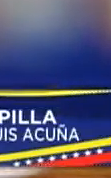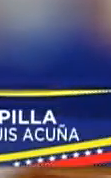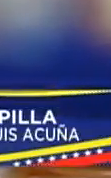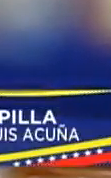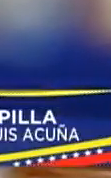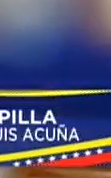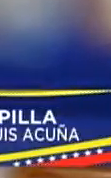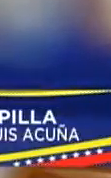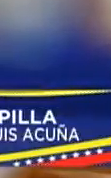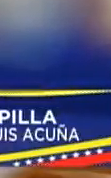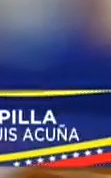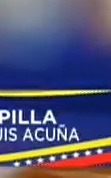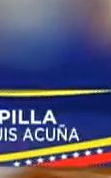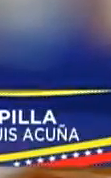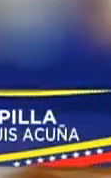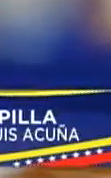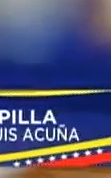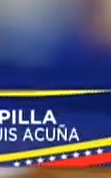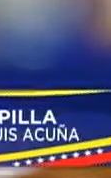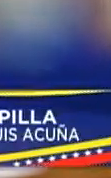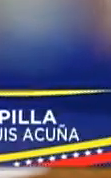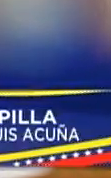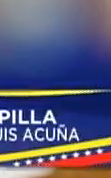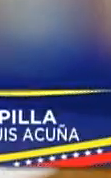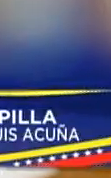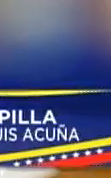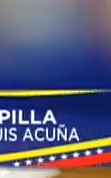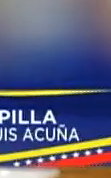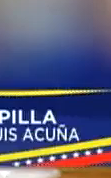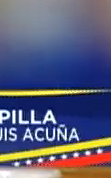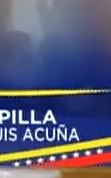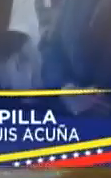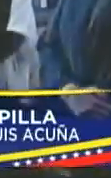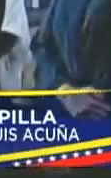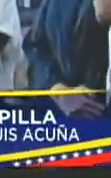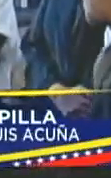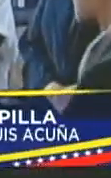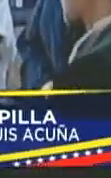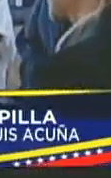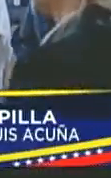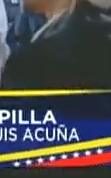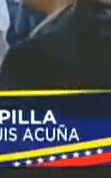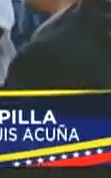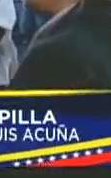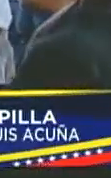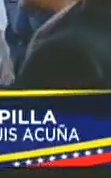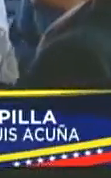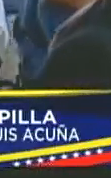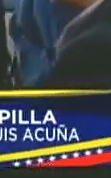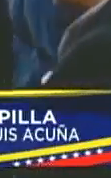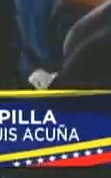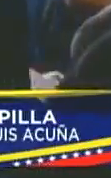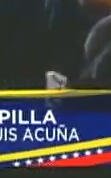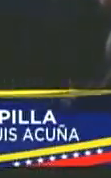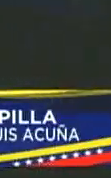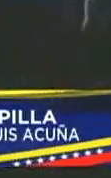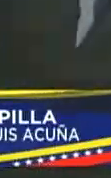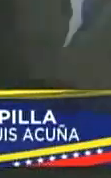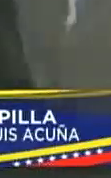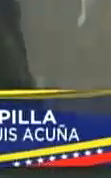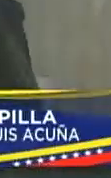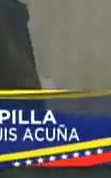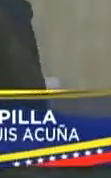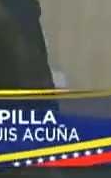batallas al comandante Hugo Chávez, pero también al presidente de la República, Nicolás Maduro. Recordemos que jugó